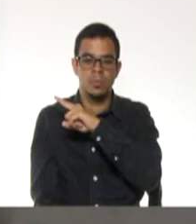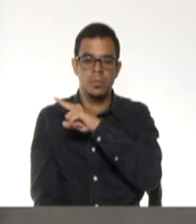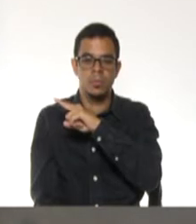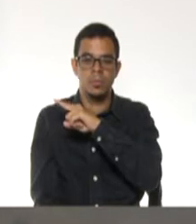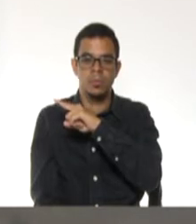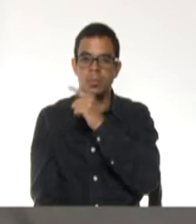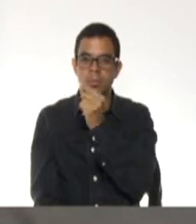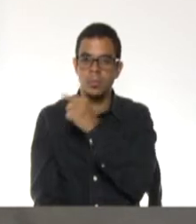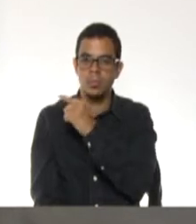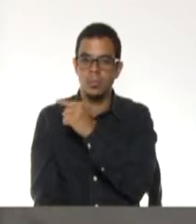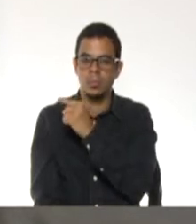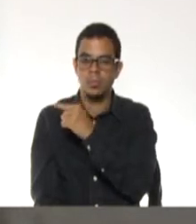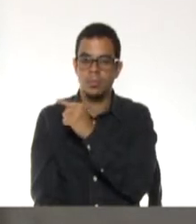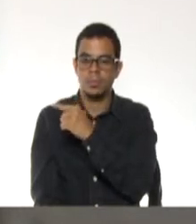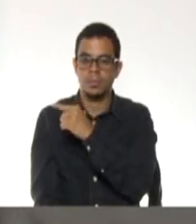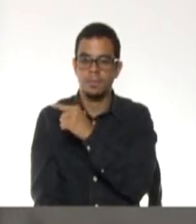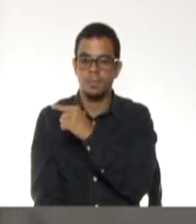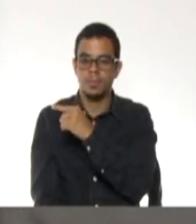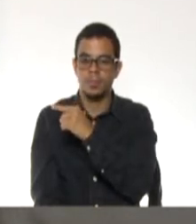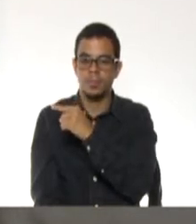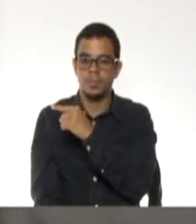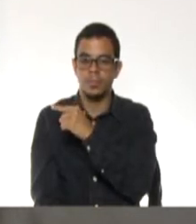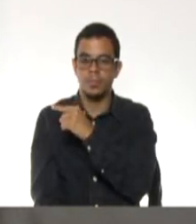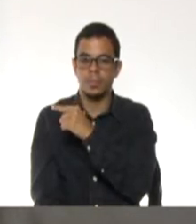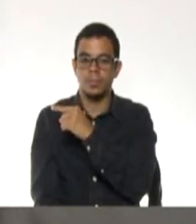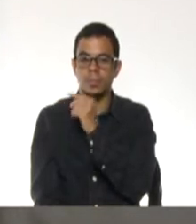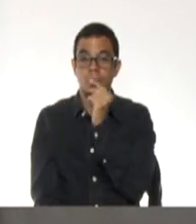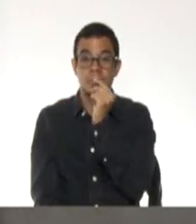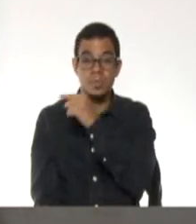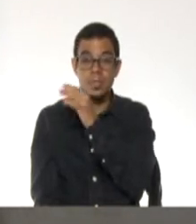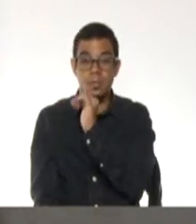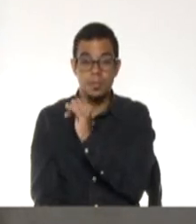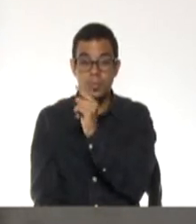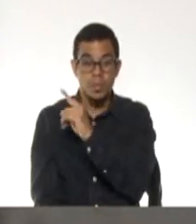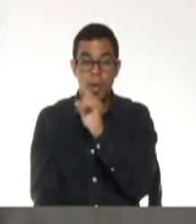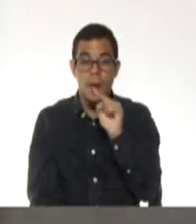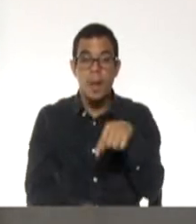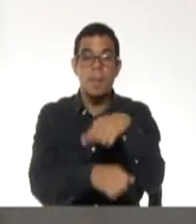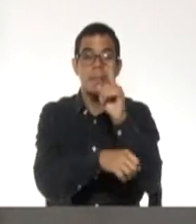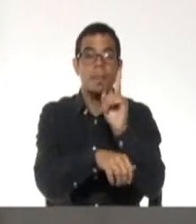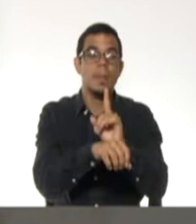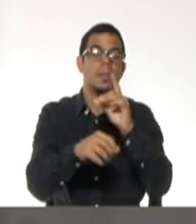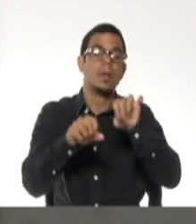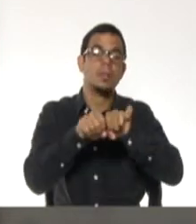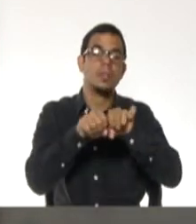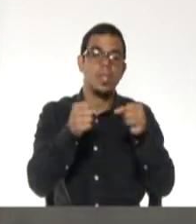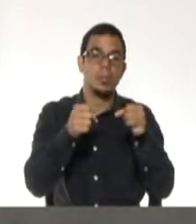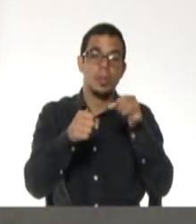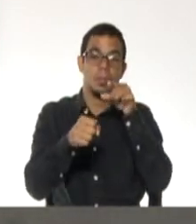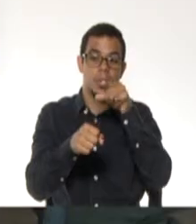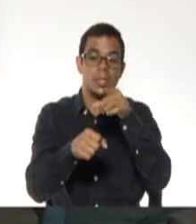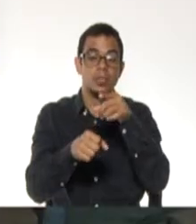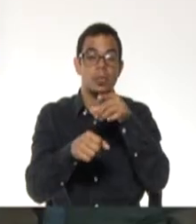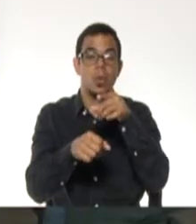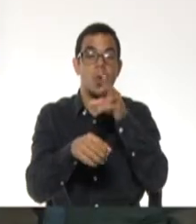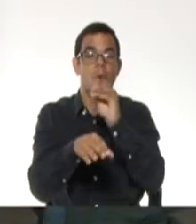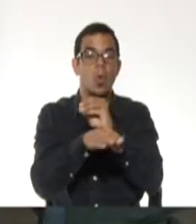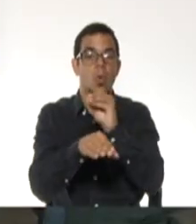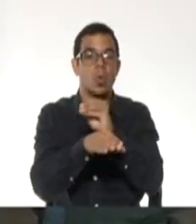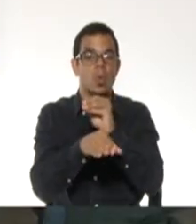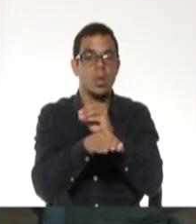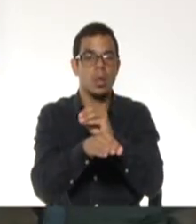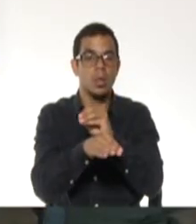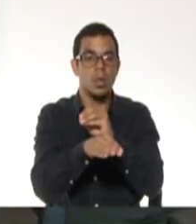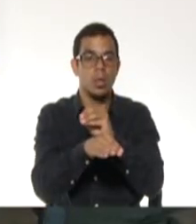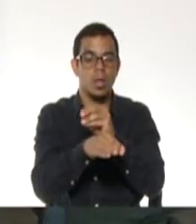que, en primer lugar, debería romperse, fundirse, para proteger al sistema.